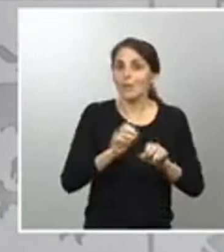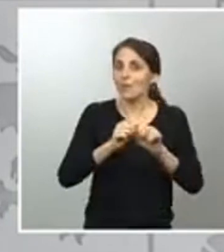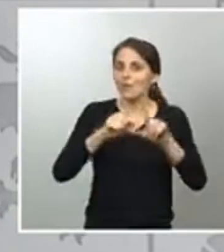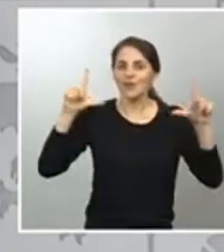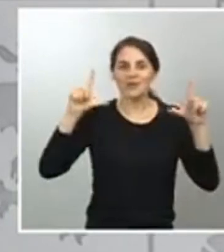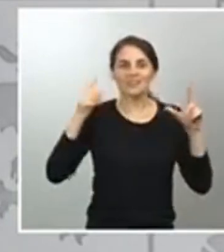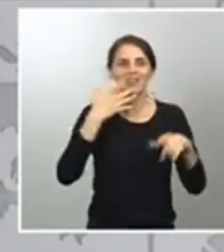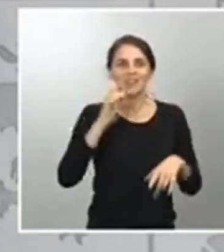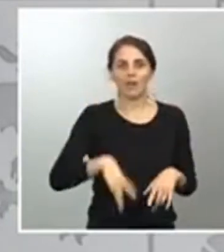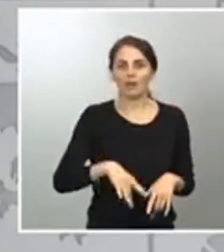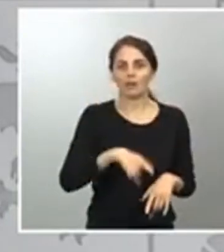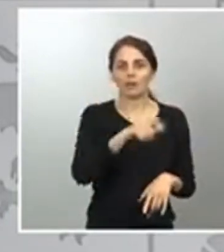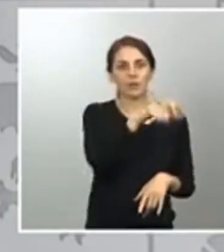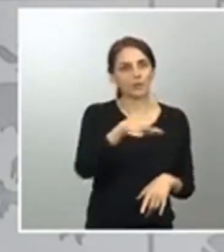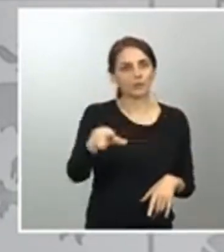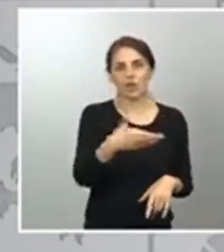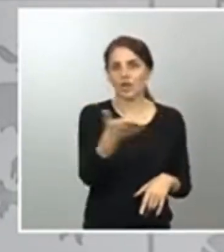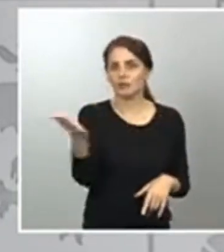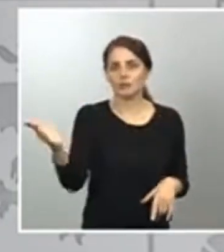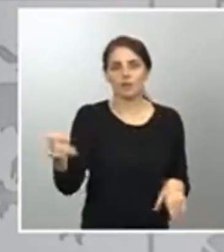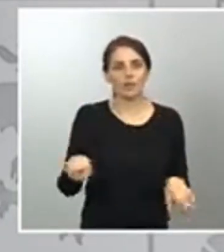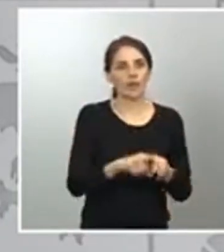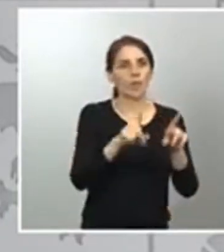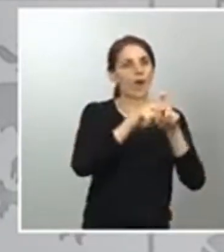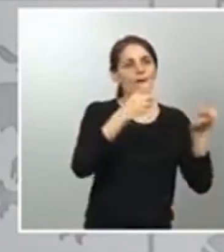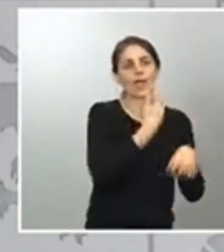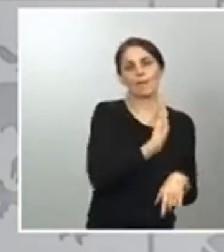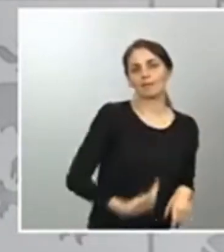ya sea empresario, empresaria, trabajador autónomo, en fin,